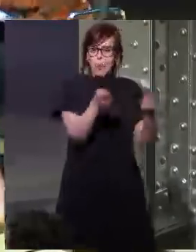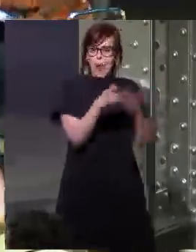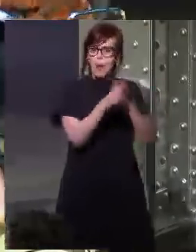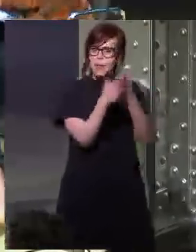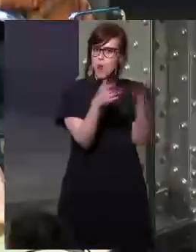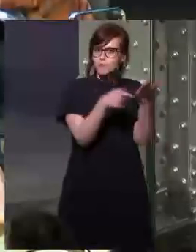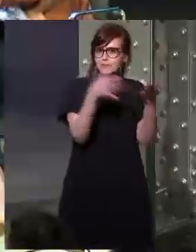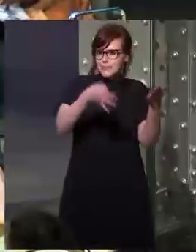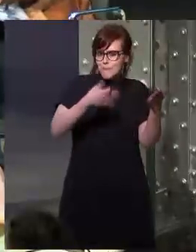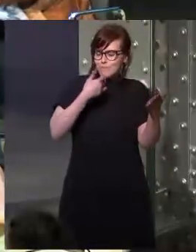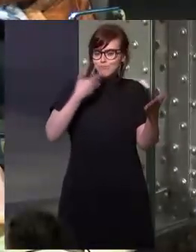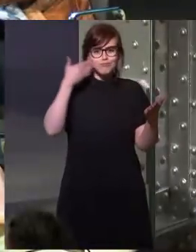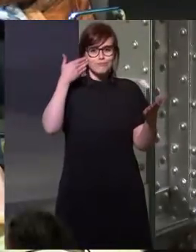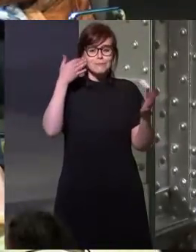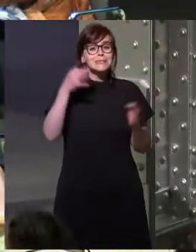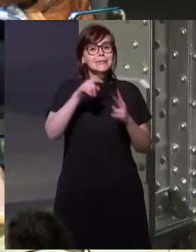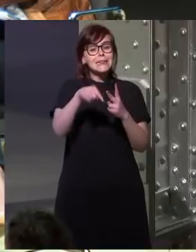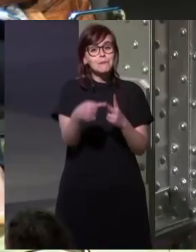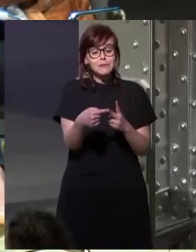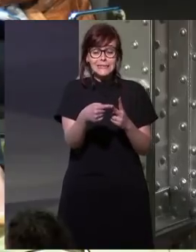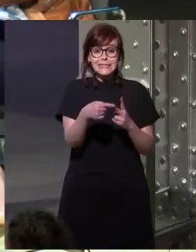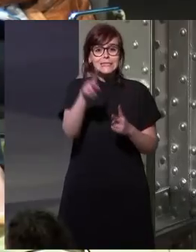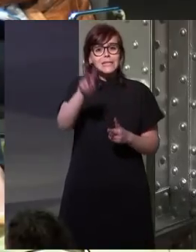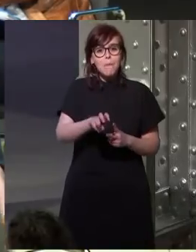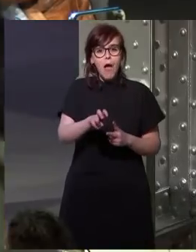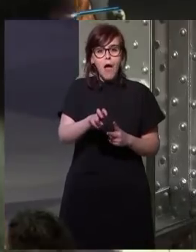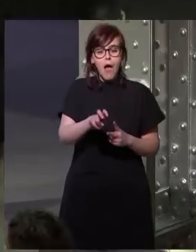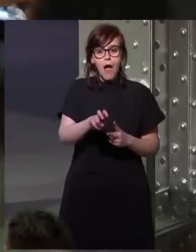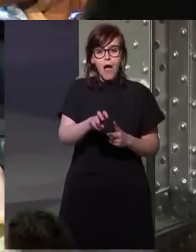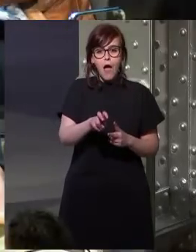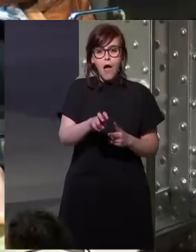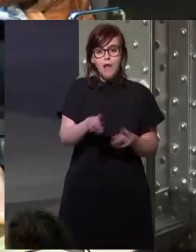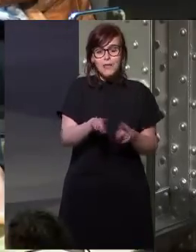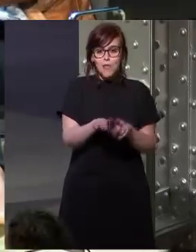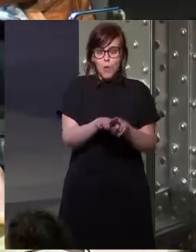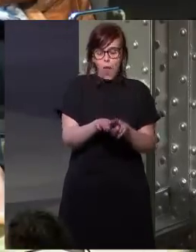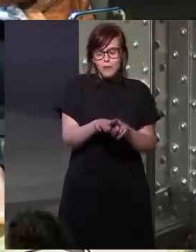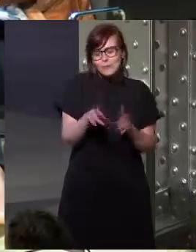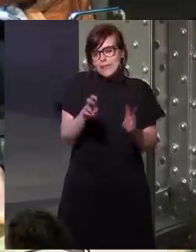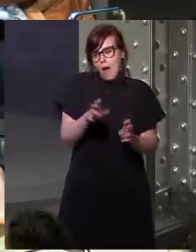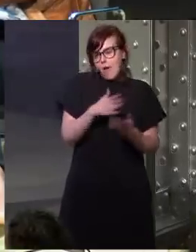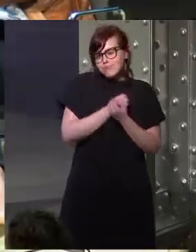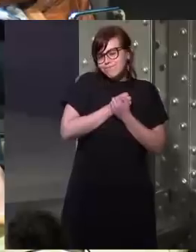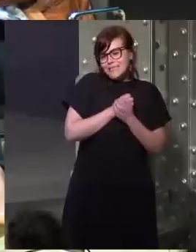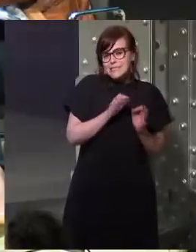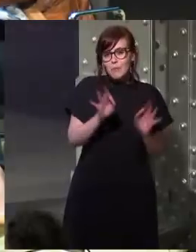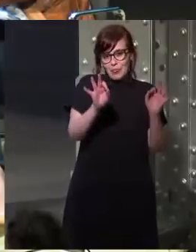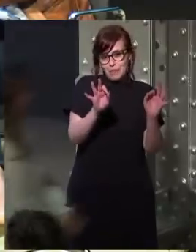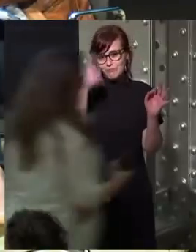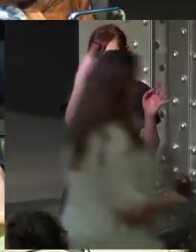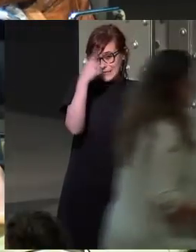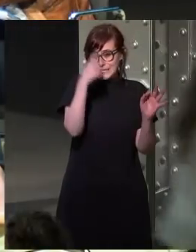empezar. Después es un tema que para mí es especialmente querido, creo que como todo el mundo sabe,